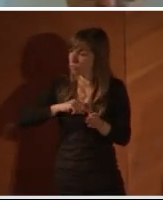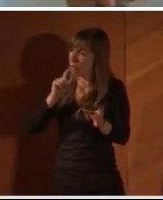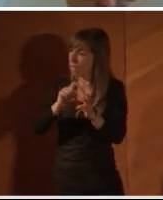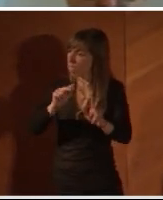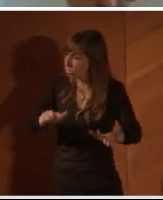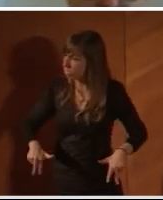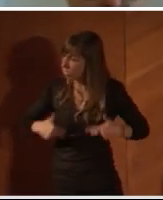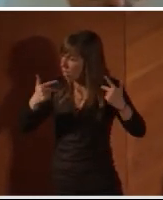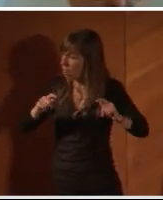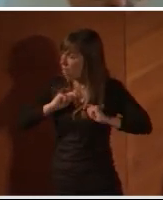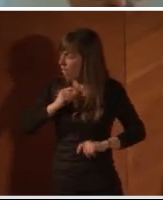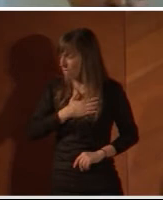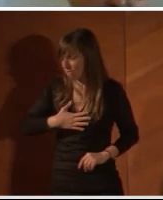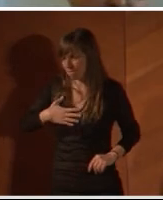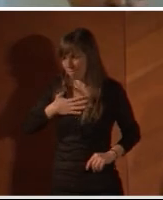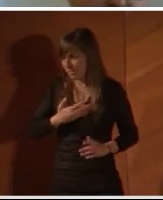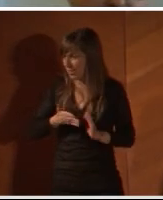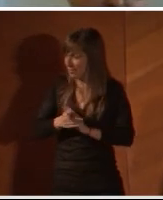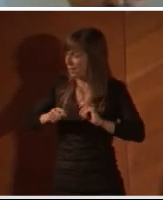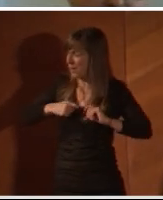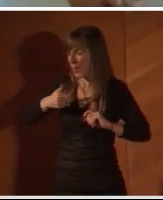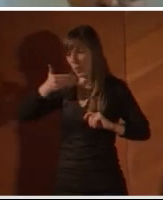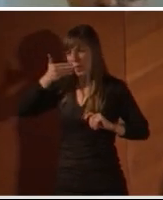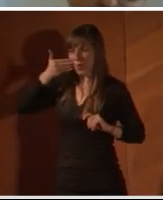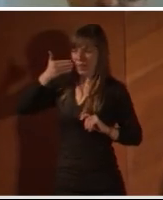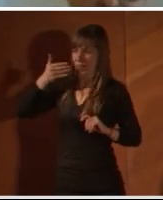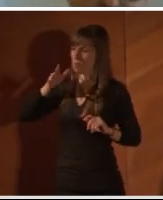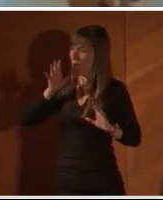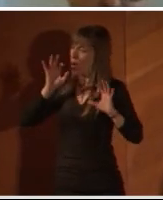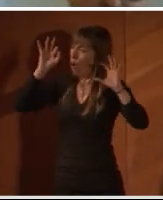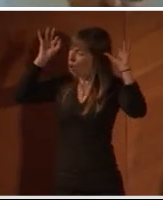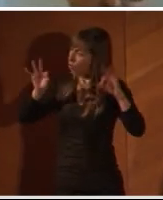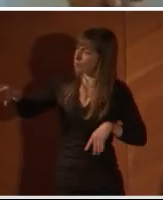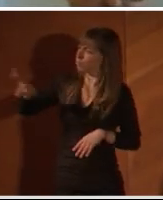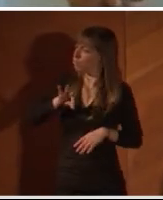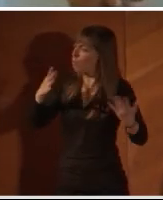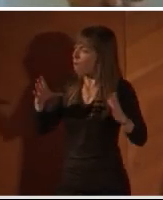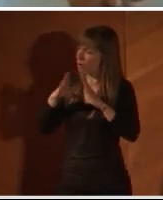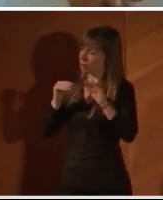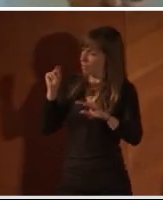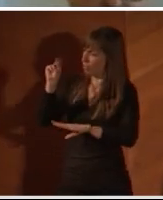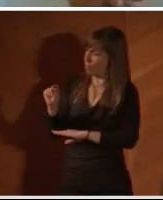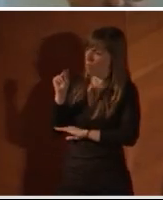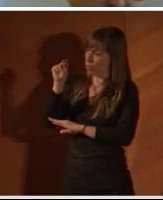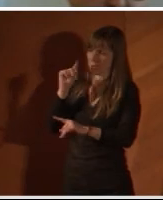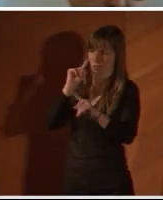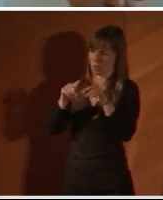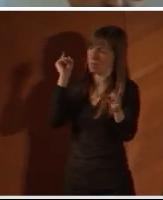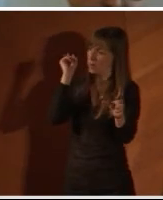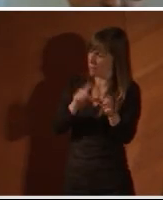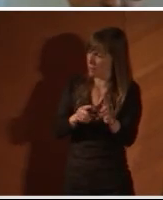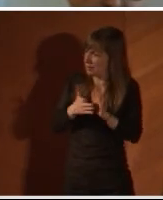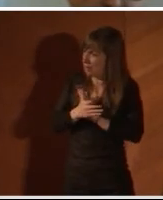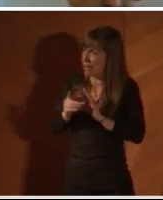municipios en este acto. Y es un honor, sin duda, que sea precisamente la Universidad Complutense la que participe y la